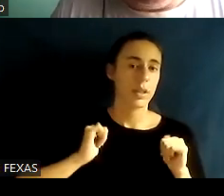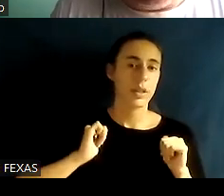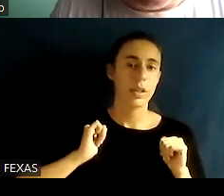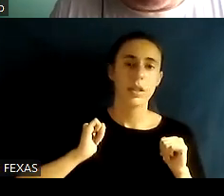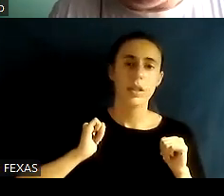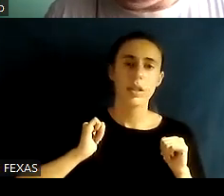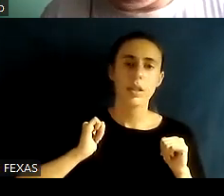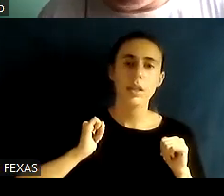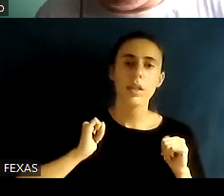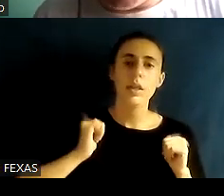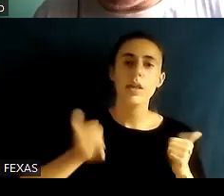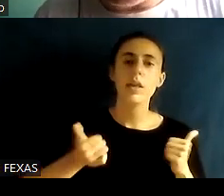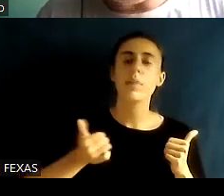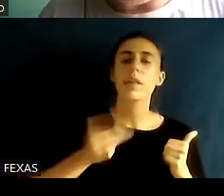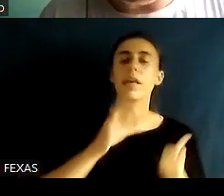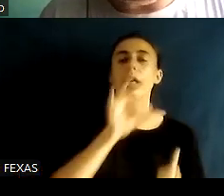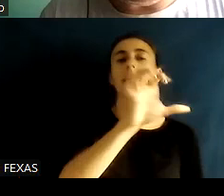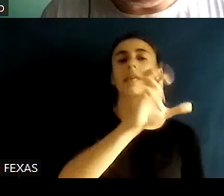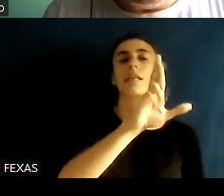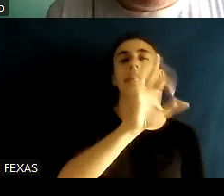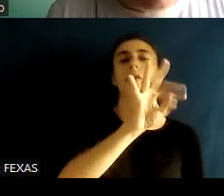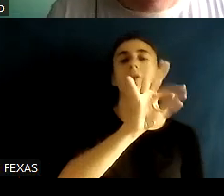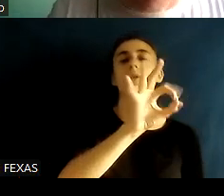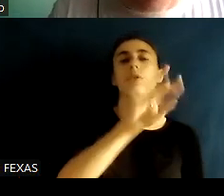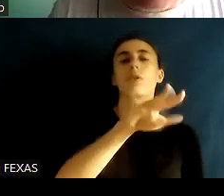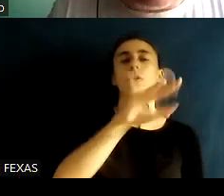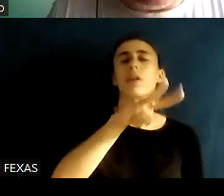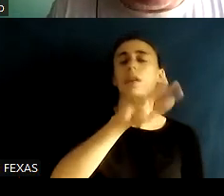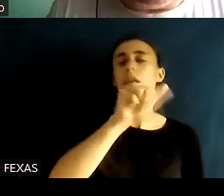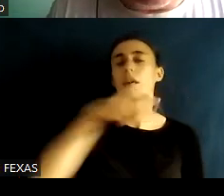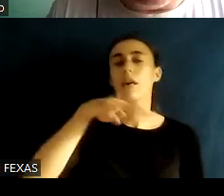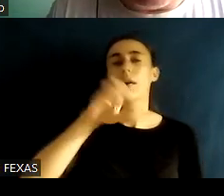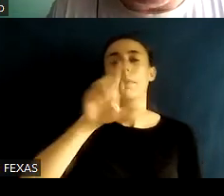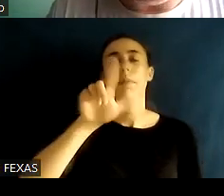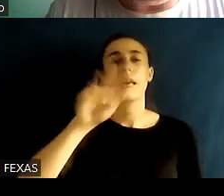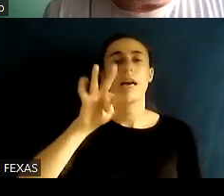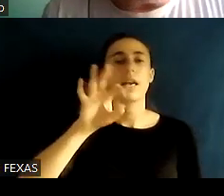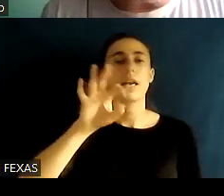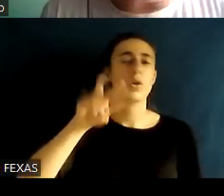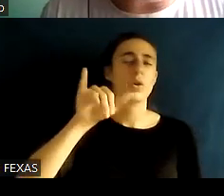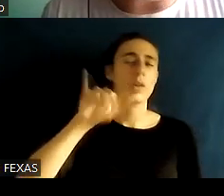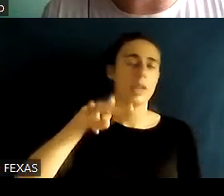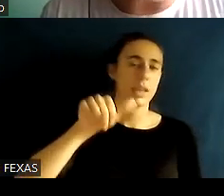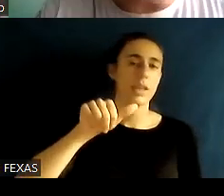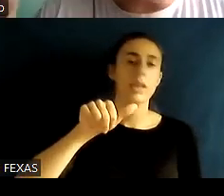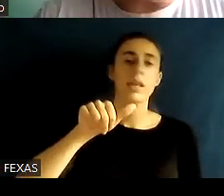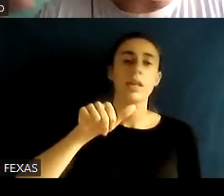5-hidroxitriptamina, serotonina y melatonina. Por lo tanto, a la hora de producir serotonina, que sería la hormona de la